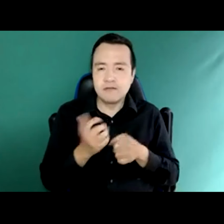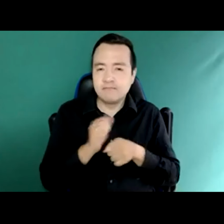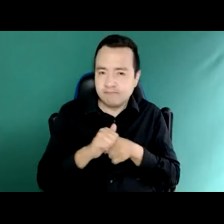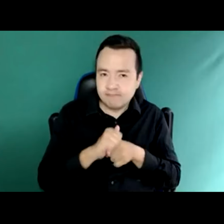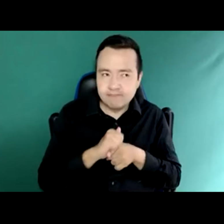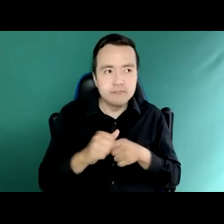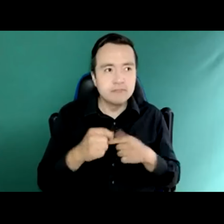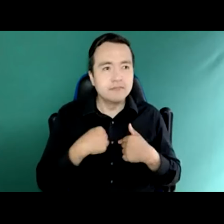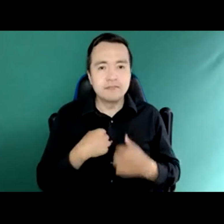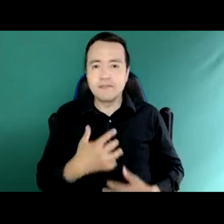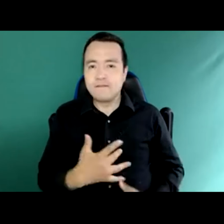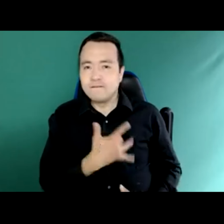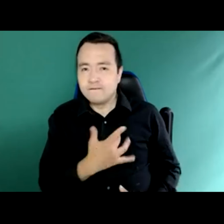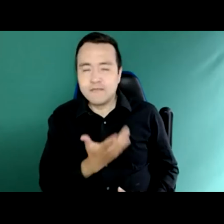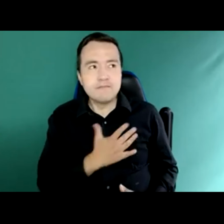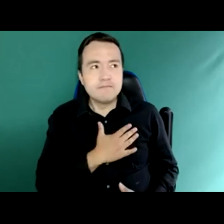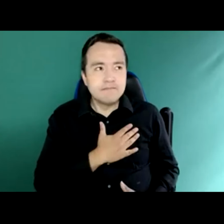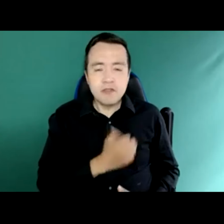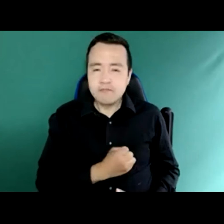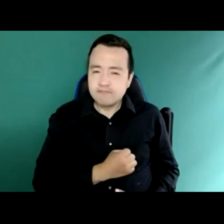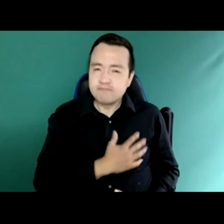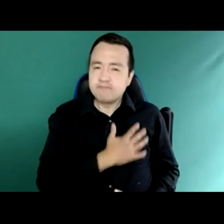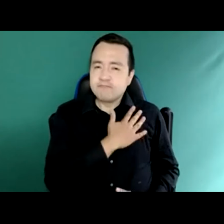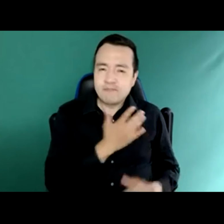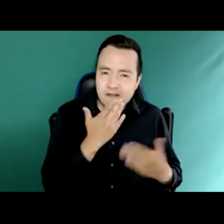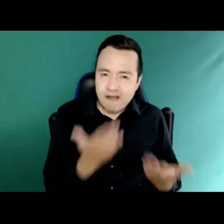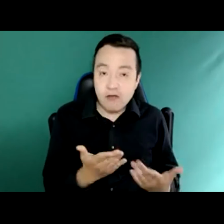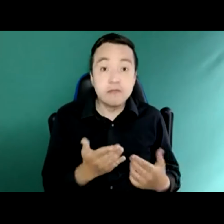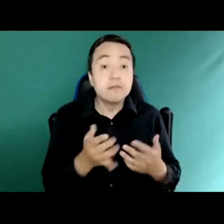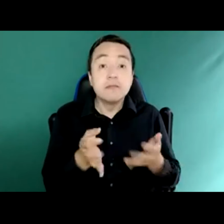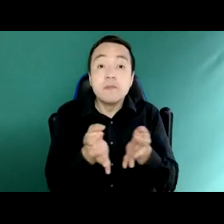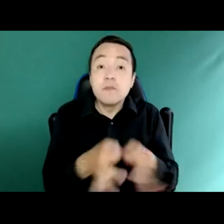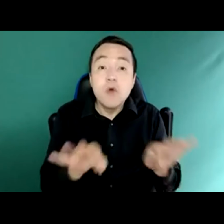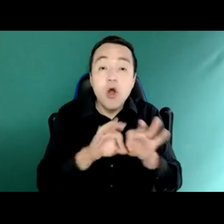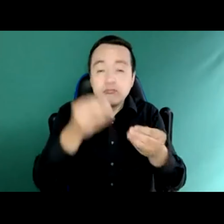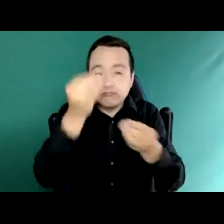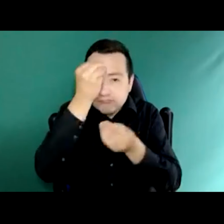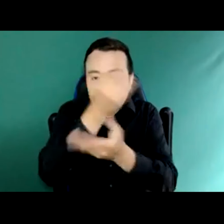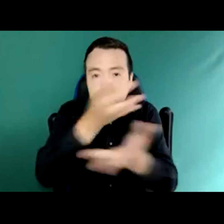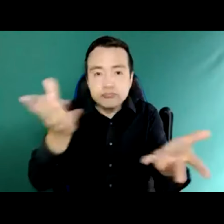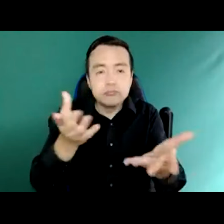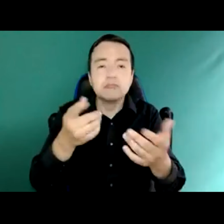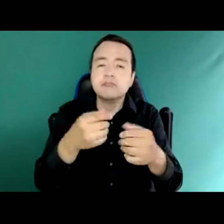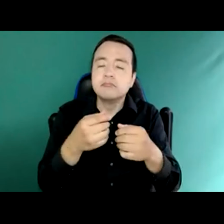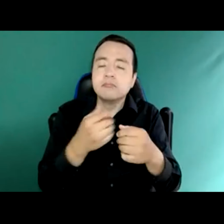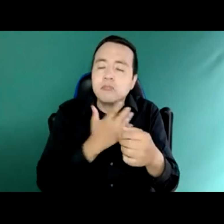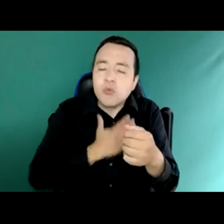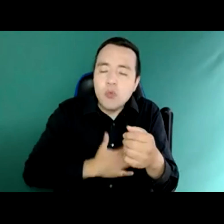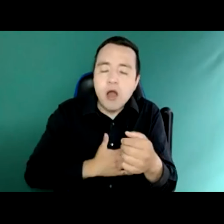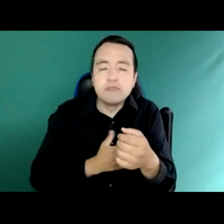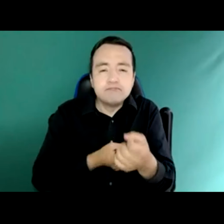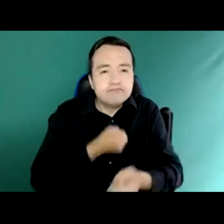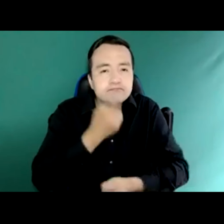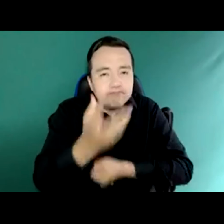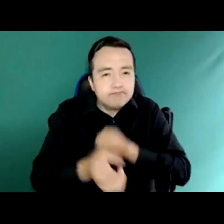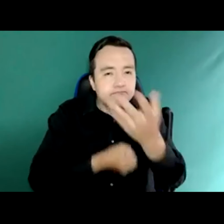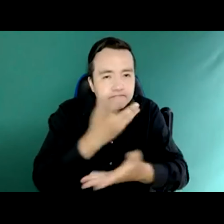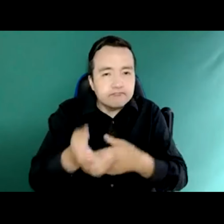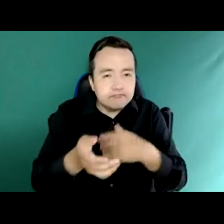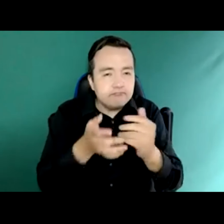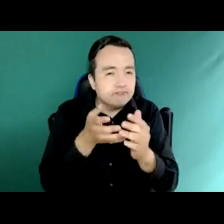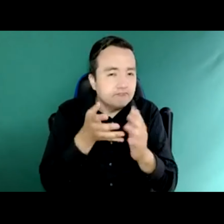que traté de destacar, comunicar y transmitir, es que a pesar de